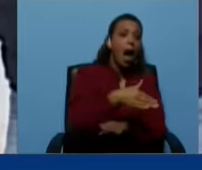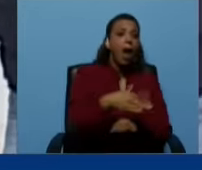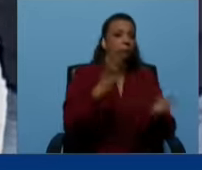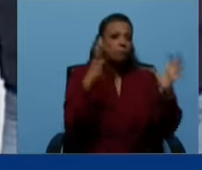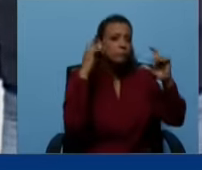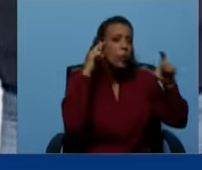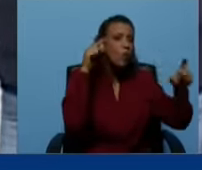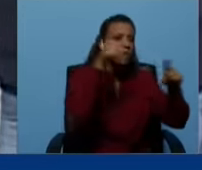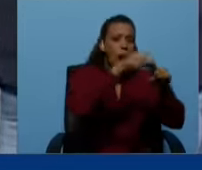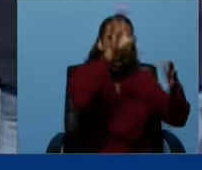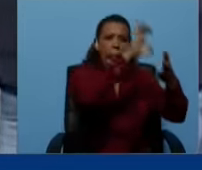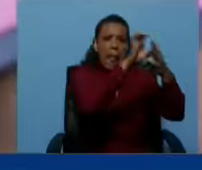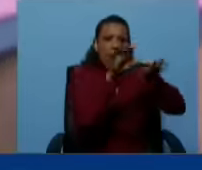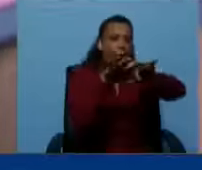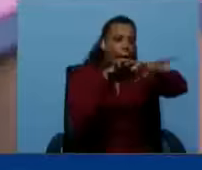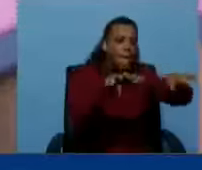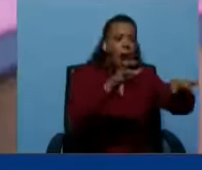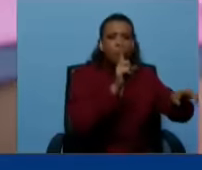del Perú.